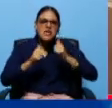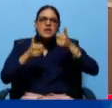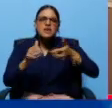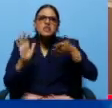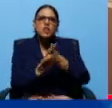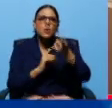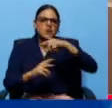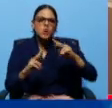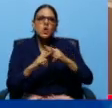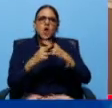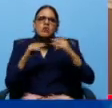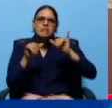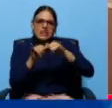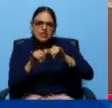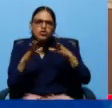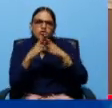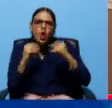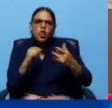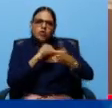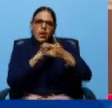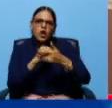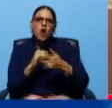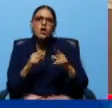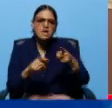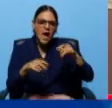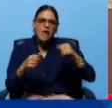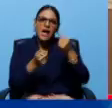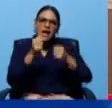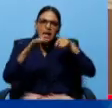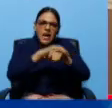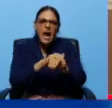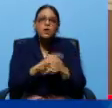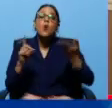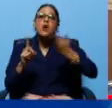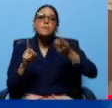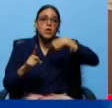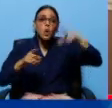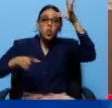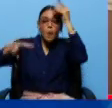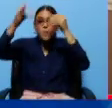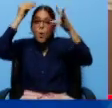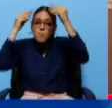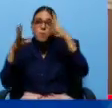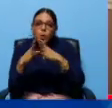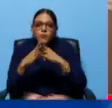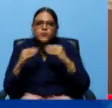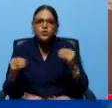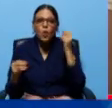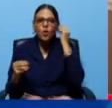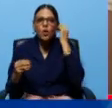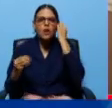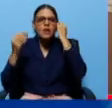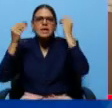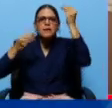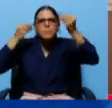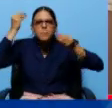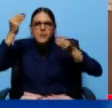de la tecnología mecánica. Claro, es fundamental. Y lo más importante es que ustedes se formen y ya vayan